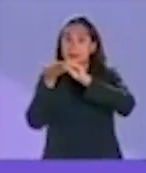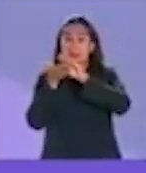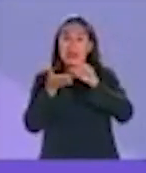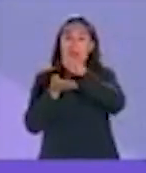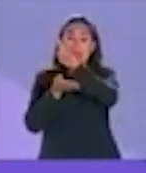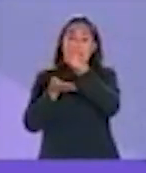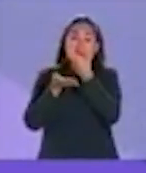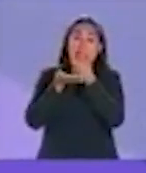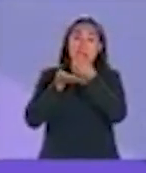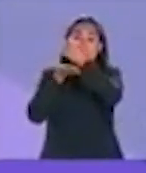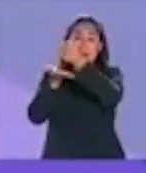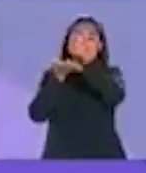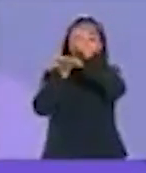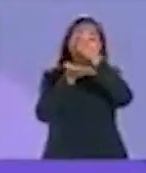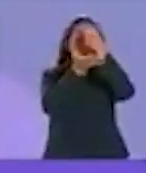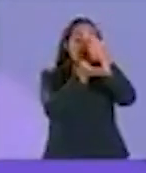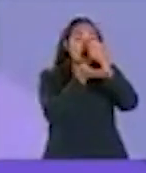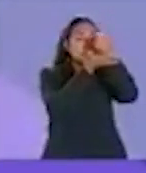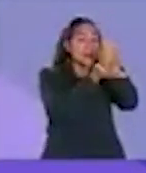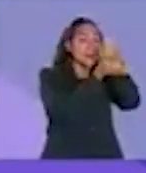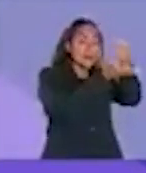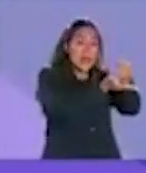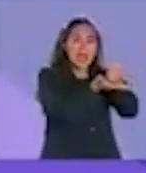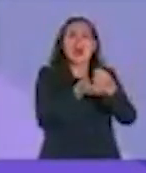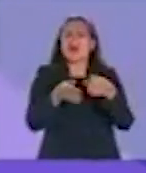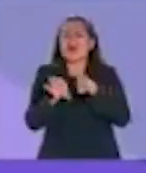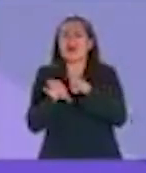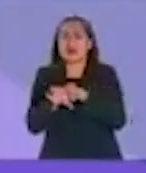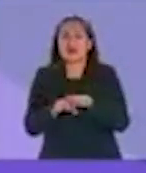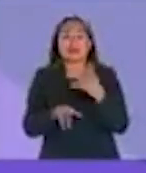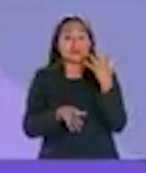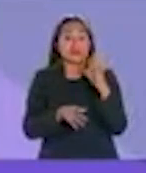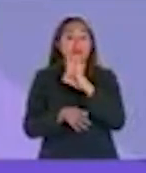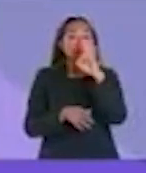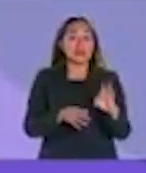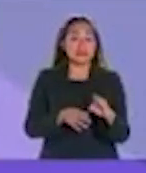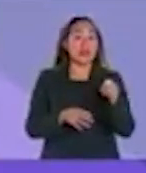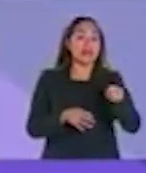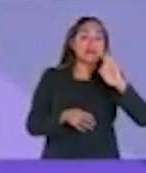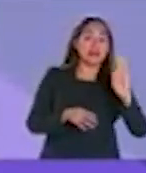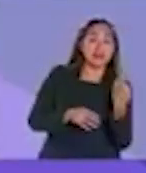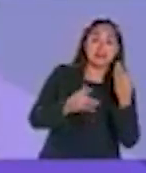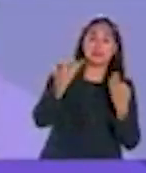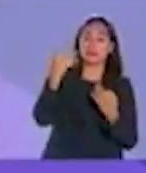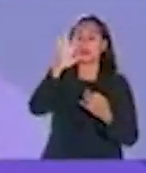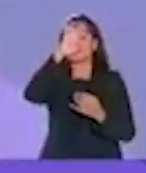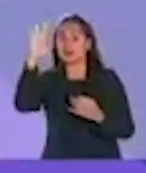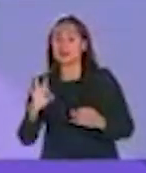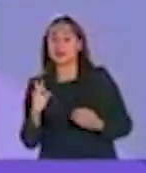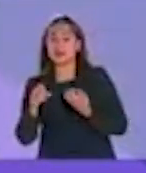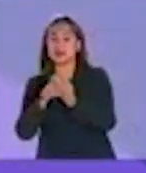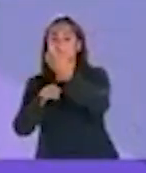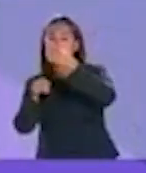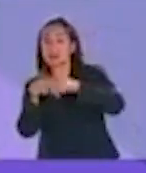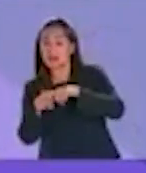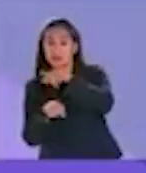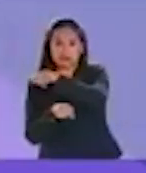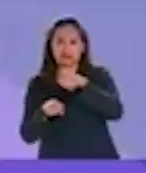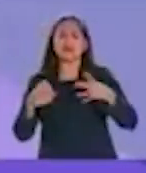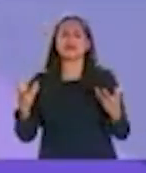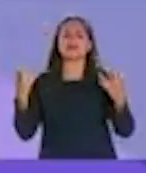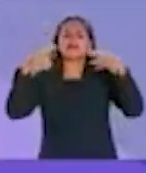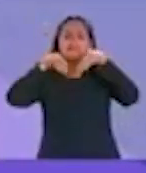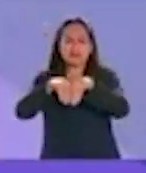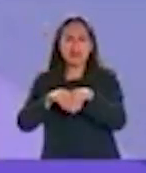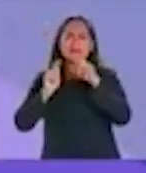el presupuesto se divida 50 en la federación 50% de los estados y evidentemente potenciar las fronteras en términos de